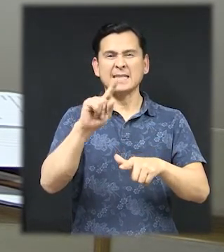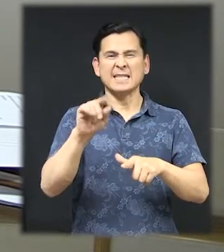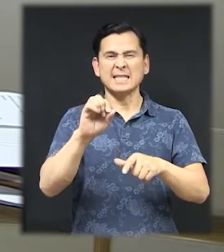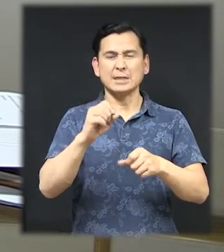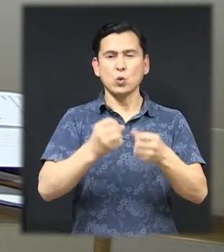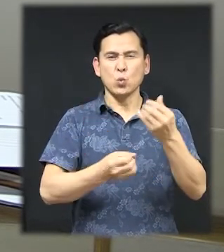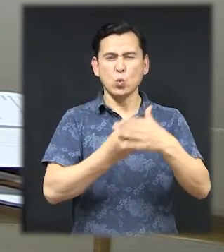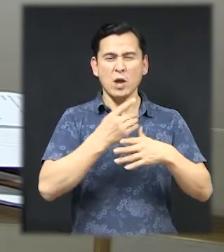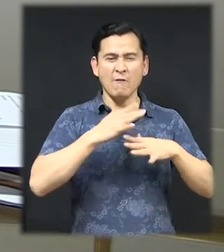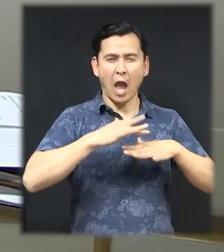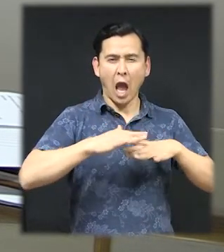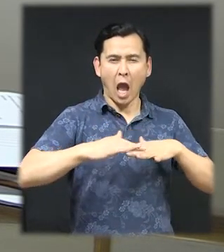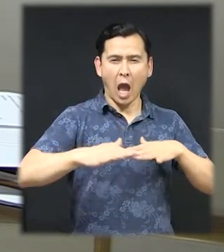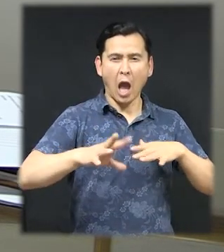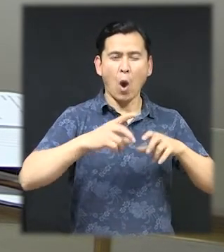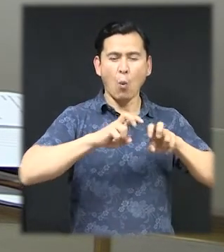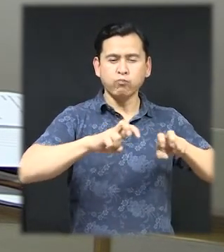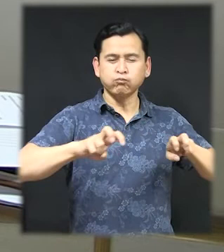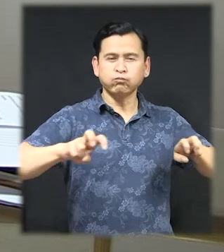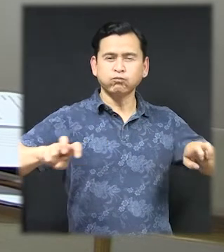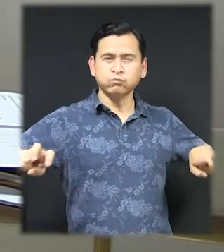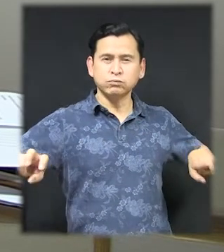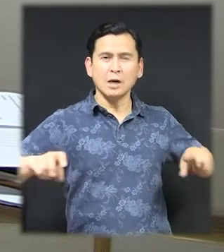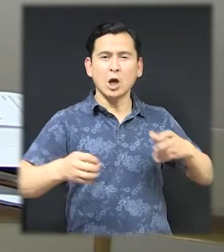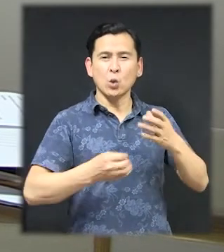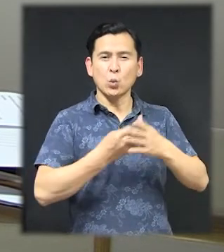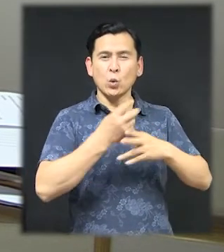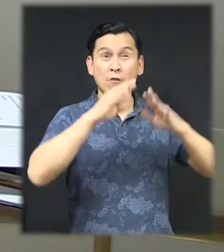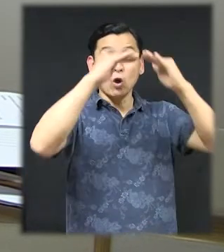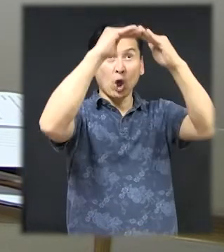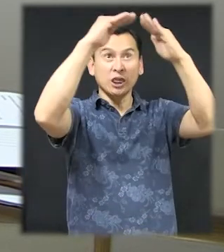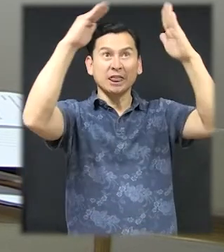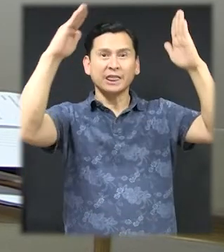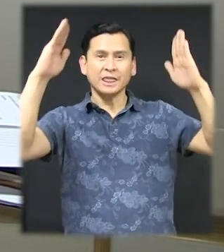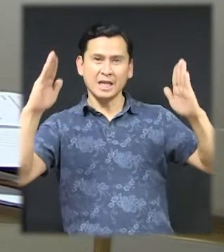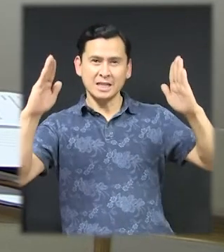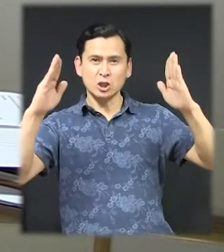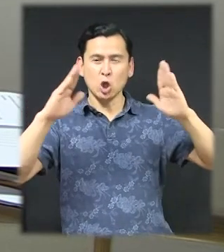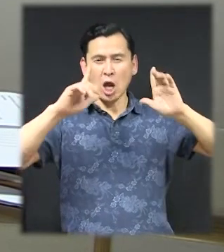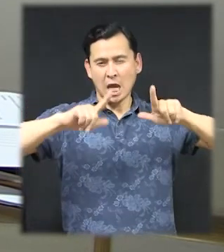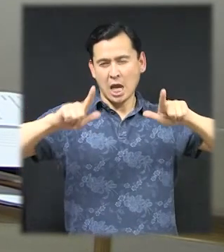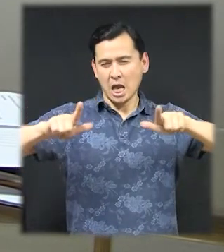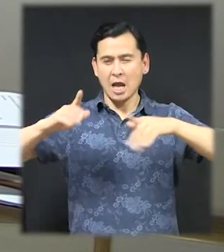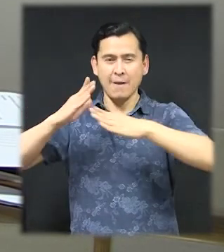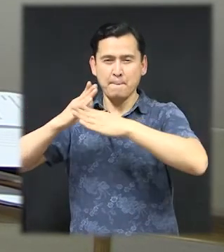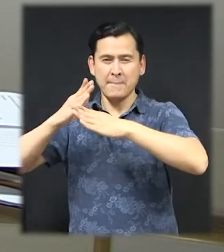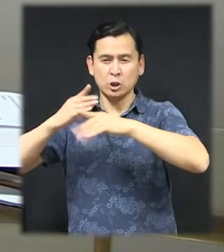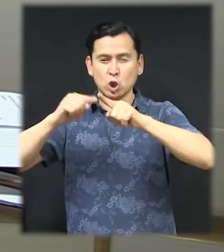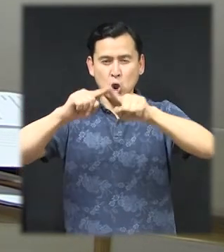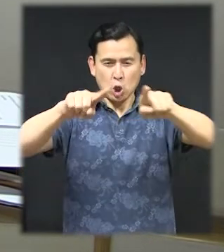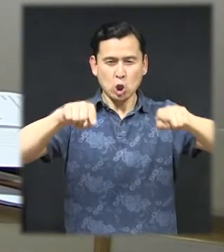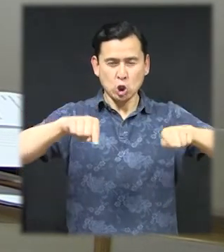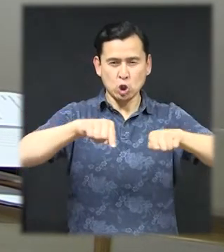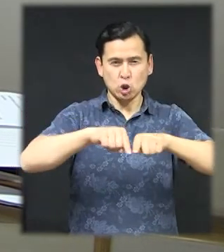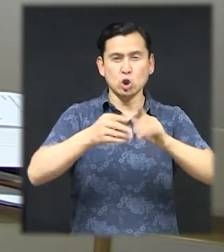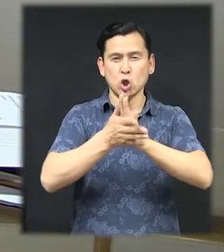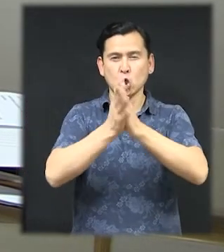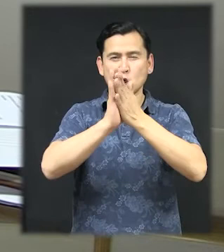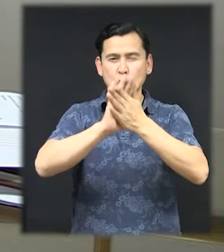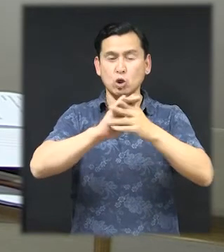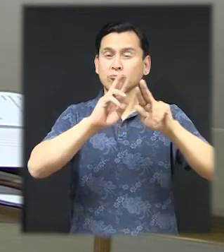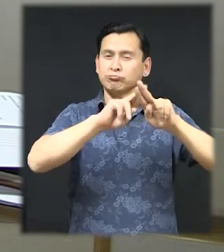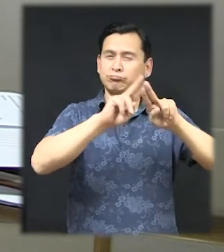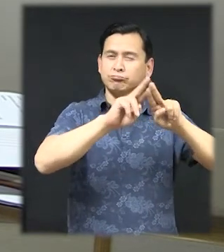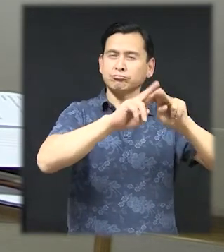tenemos pendiente y que hemos acumulado en esta baja de producción asociada a la existencia de la pandemia y las restricciones que nos